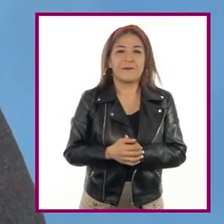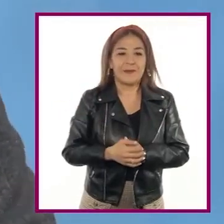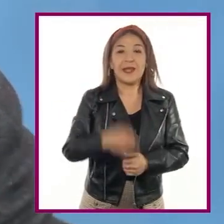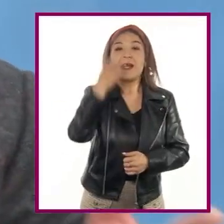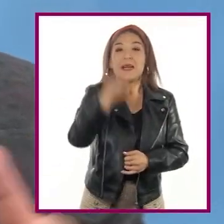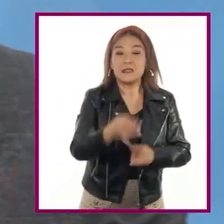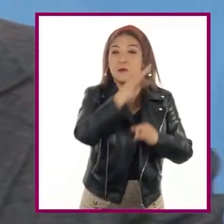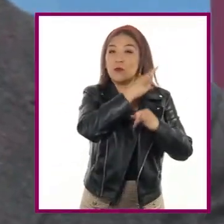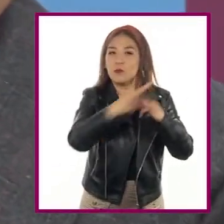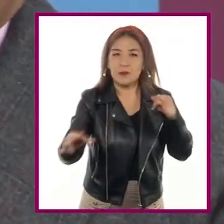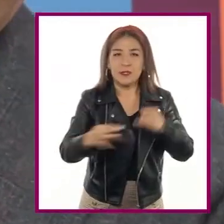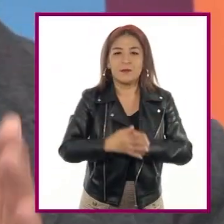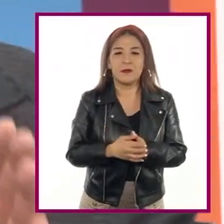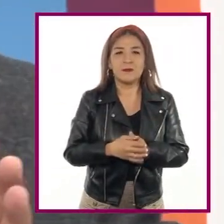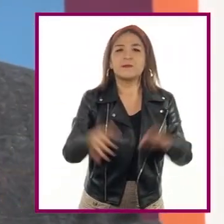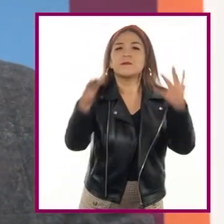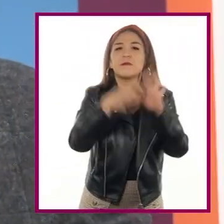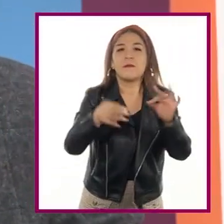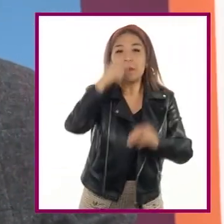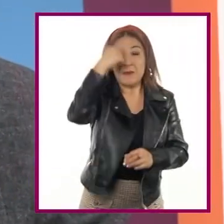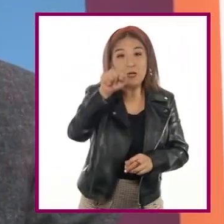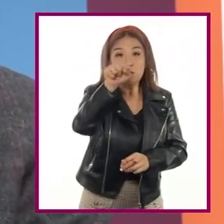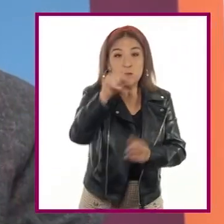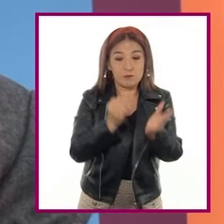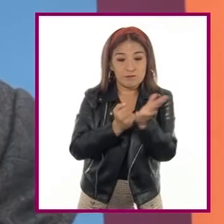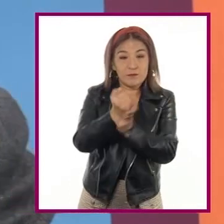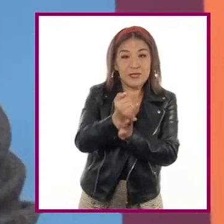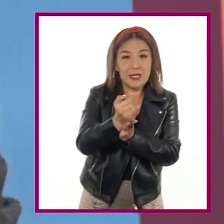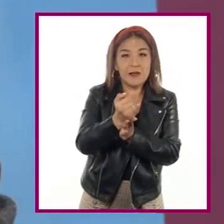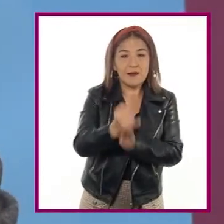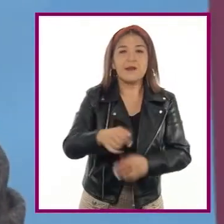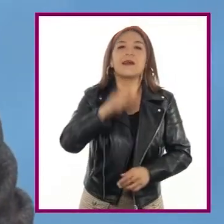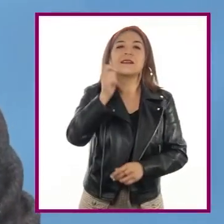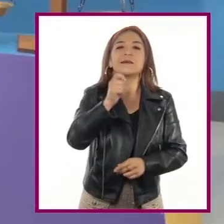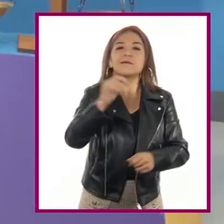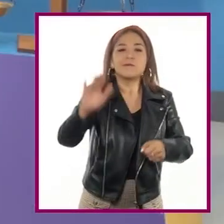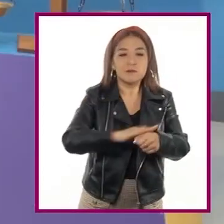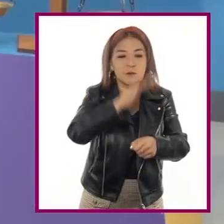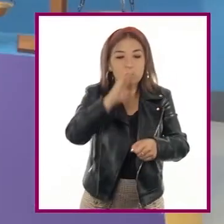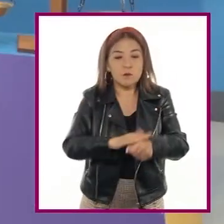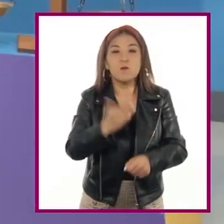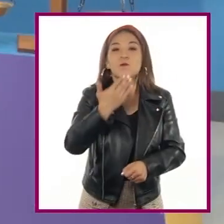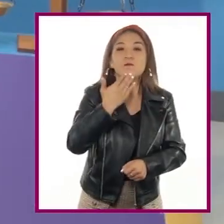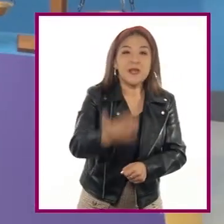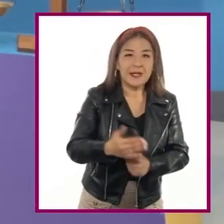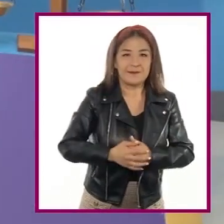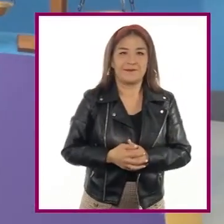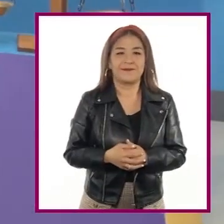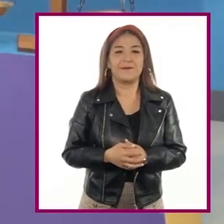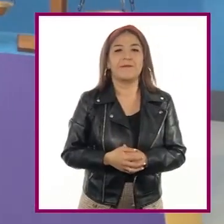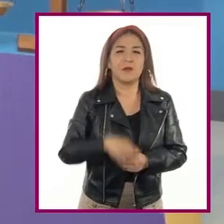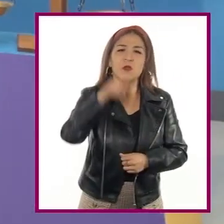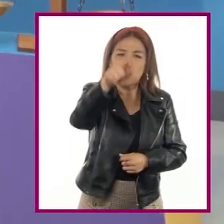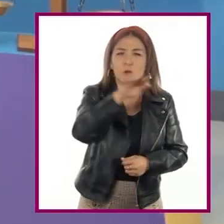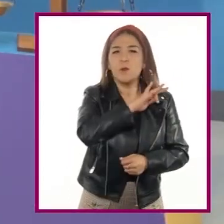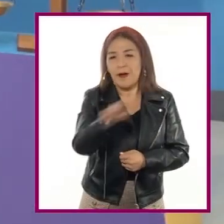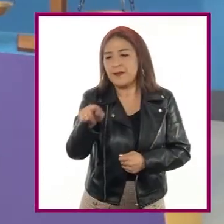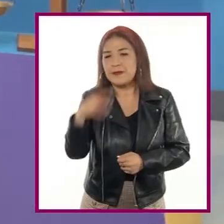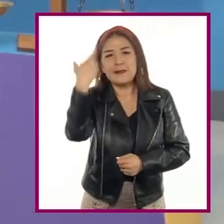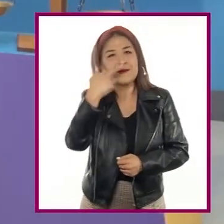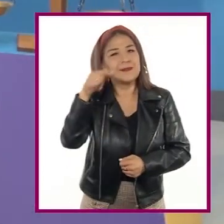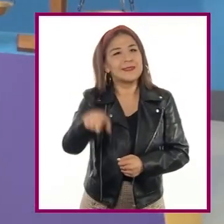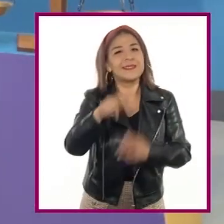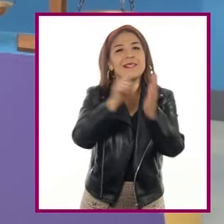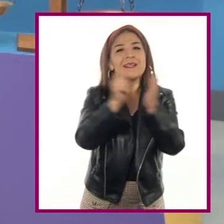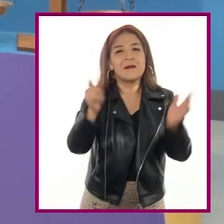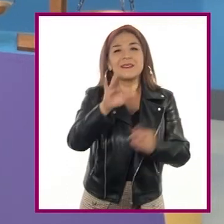último, comentamos que en la toma de decisiones está presente la asertividad. Les invito a consultar su libro de texto